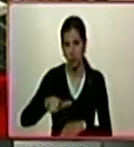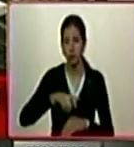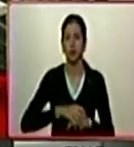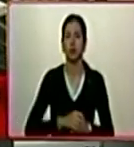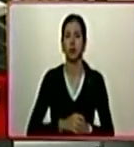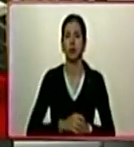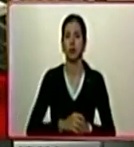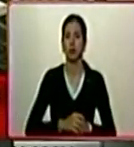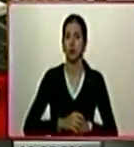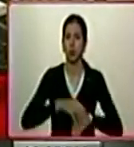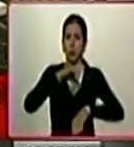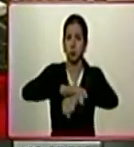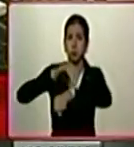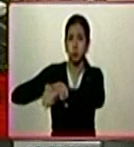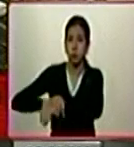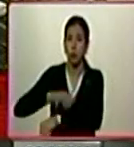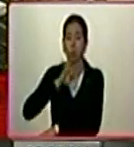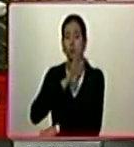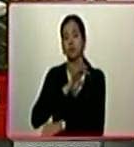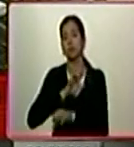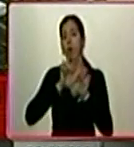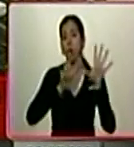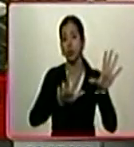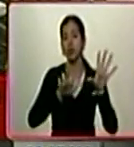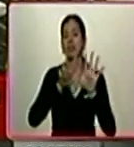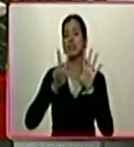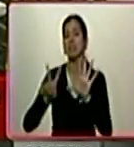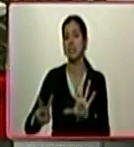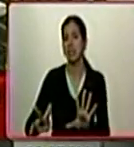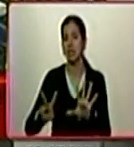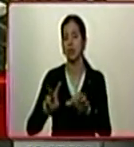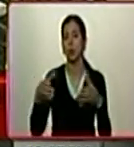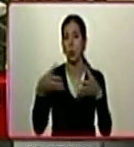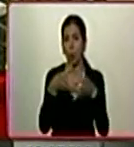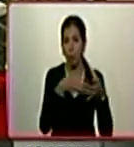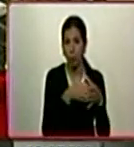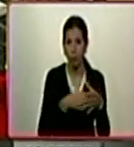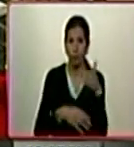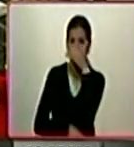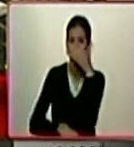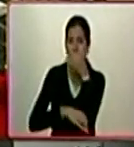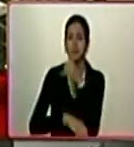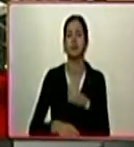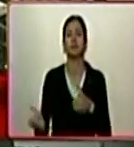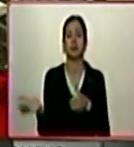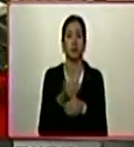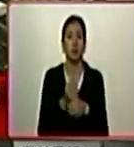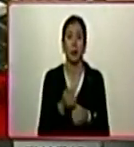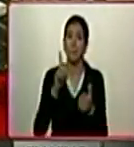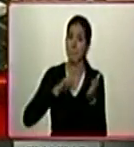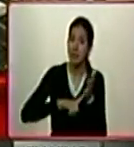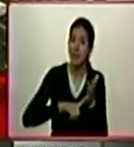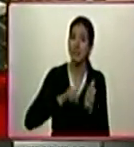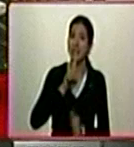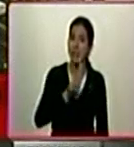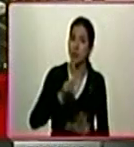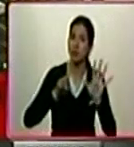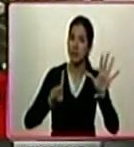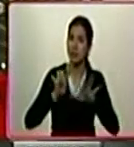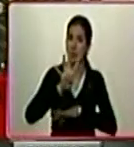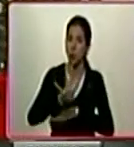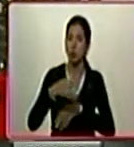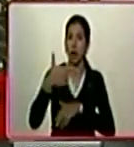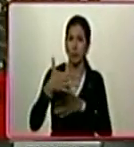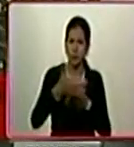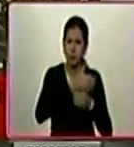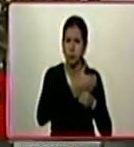Hemos desarticulado 87 bandas. Hemos incautado de diferente calibre 1.164